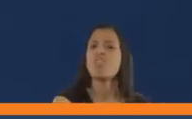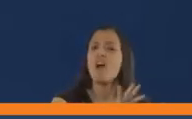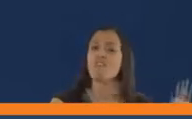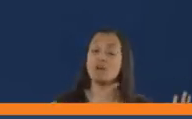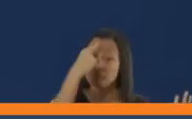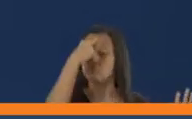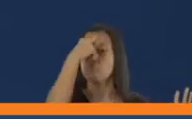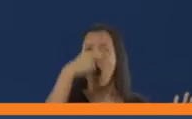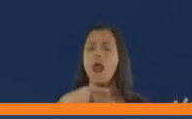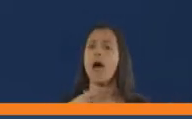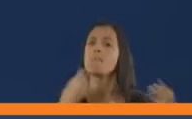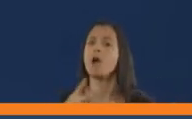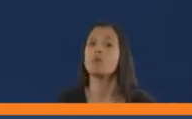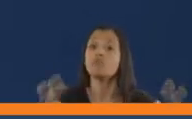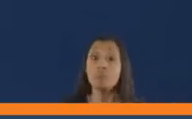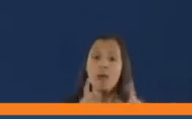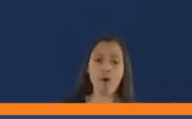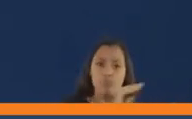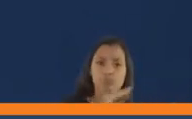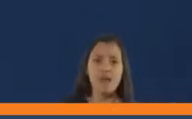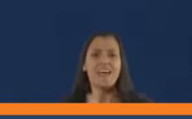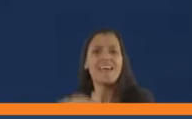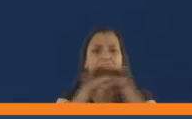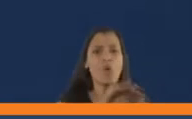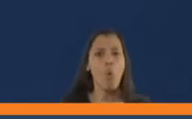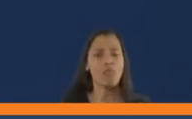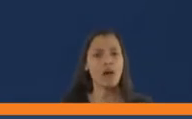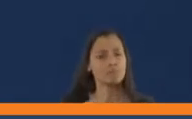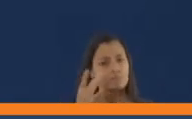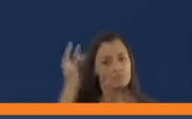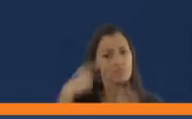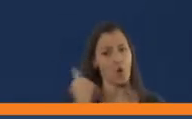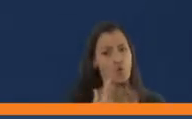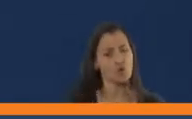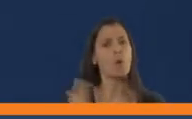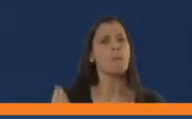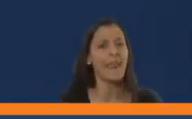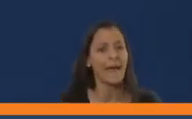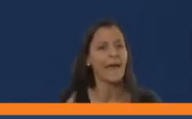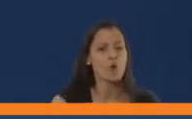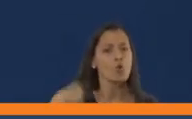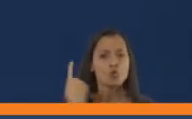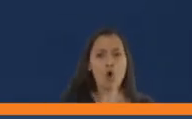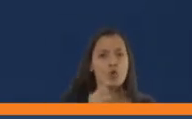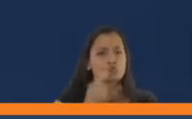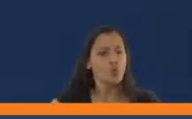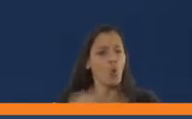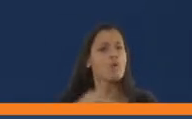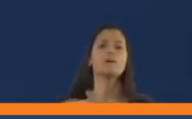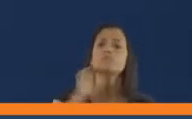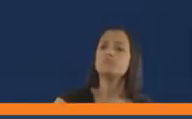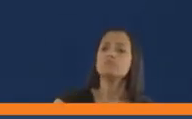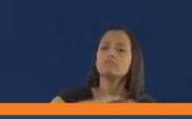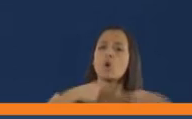mejorar la distribución del ingreso para que nos eligieron si no es para llevar adelante medidas en